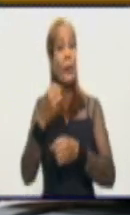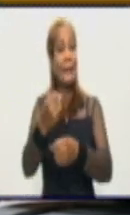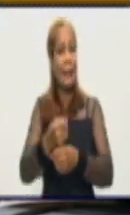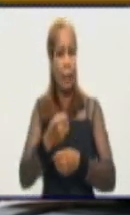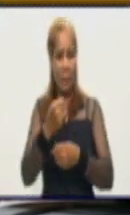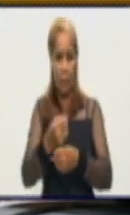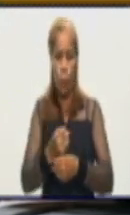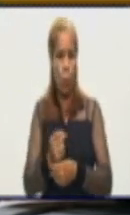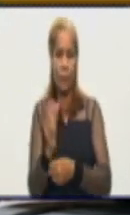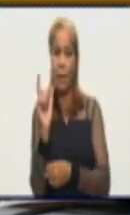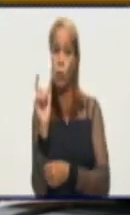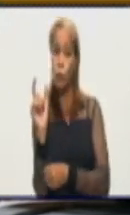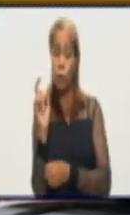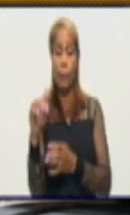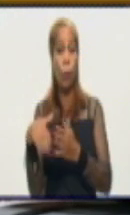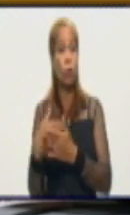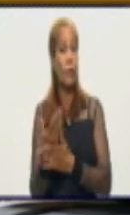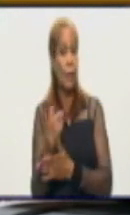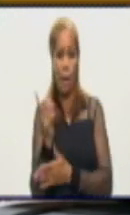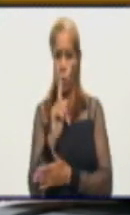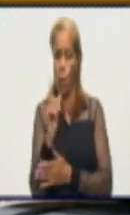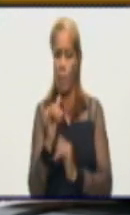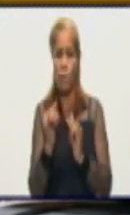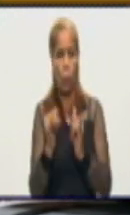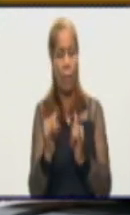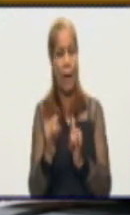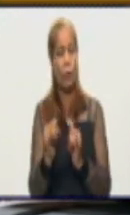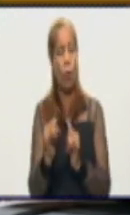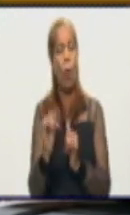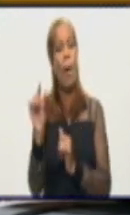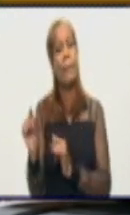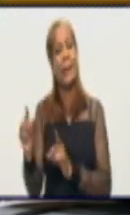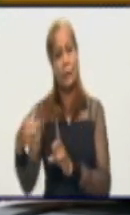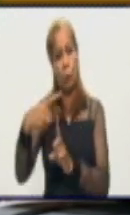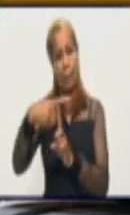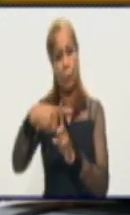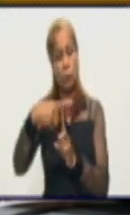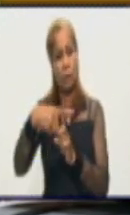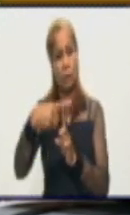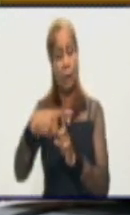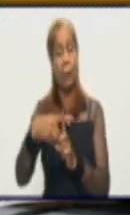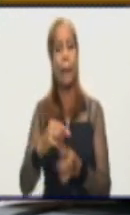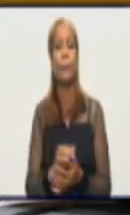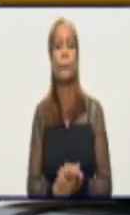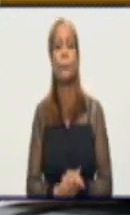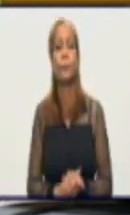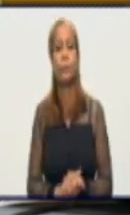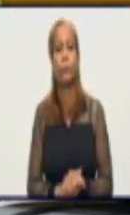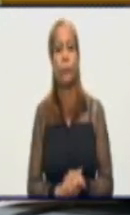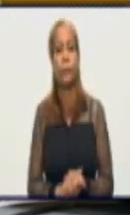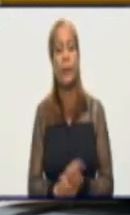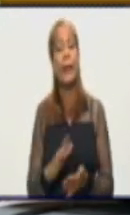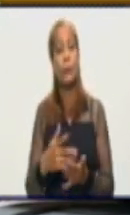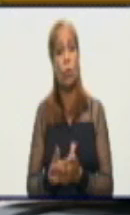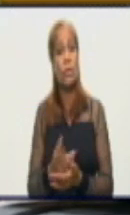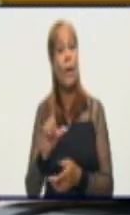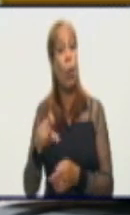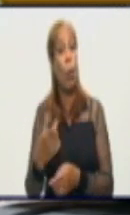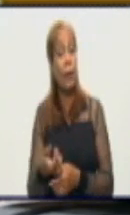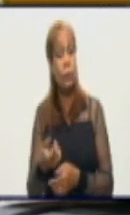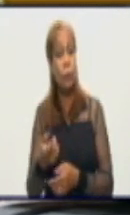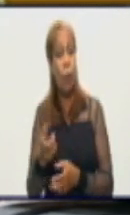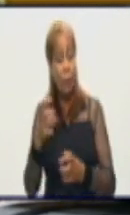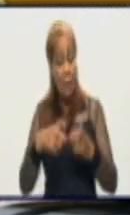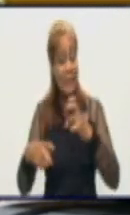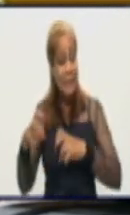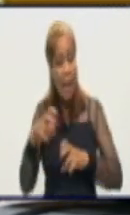en los últimos 15 días no notifica casos confirmados. Y por tanto, cuando revisamos de manera general la provincia,